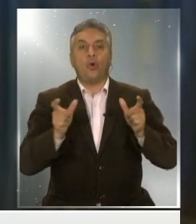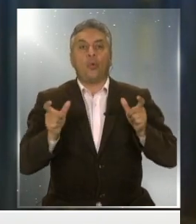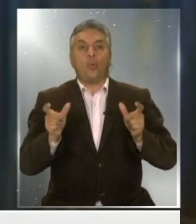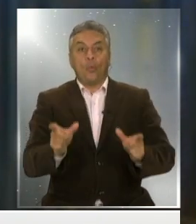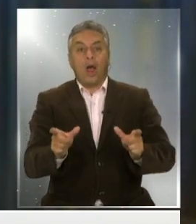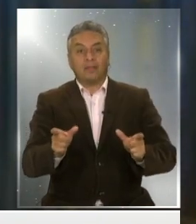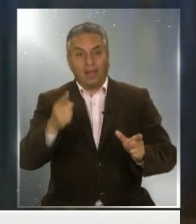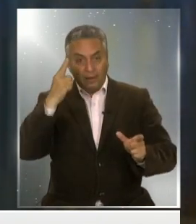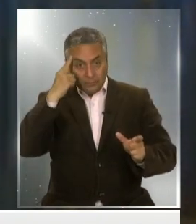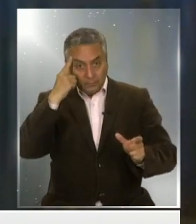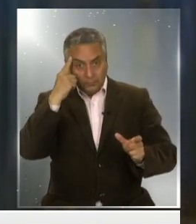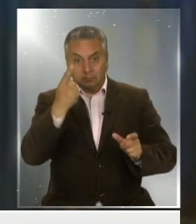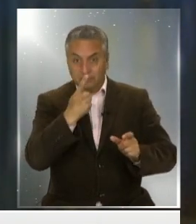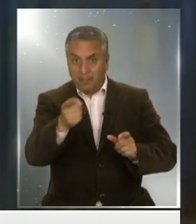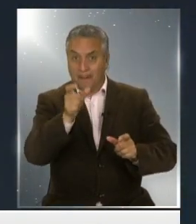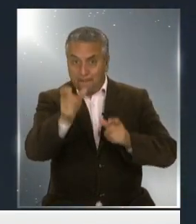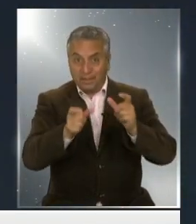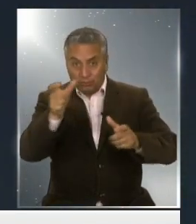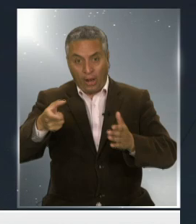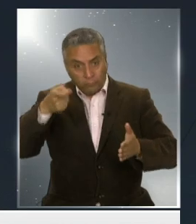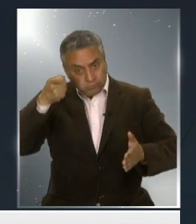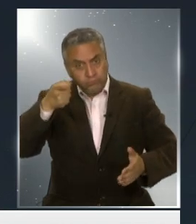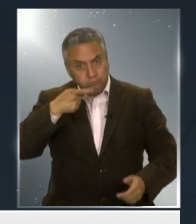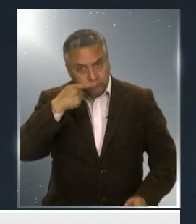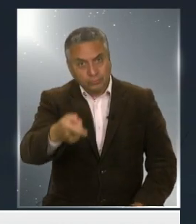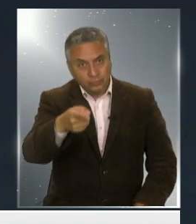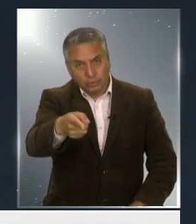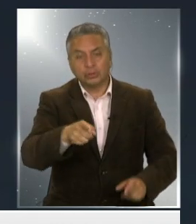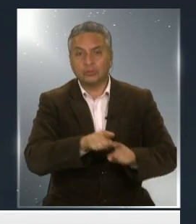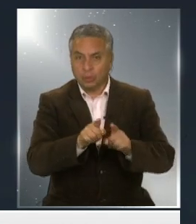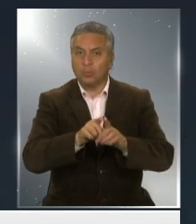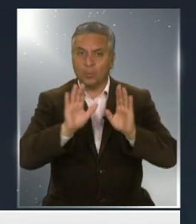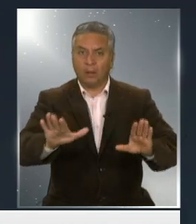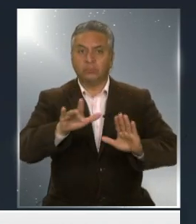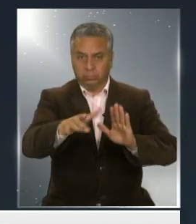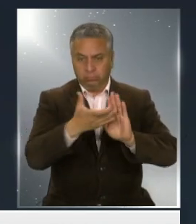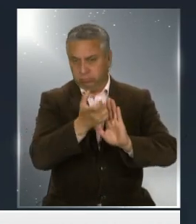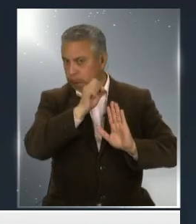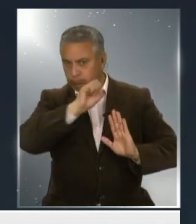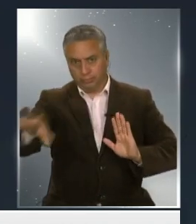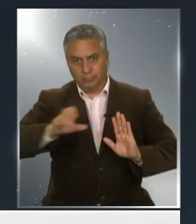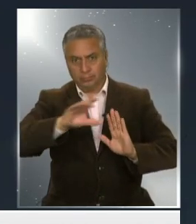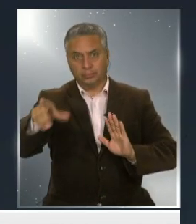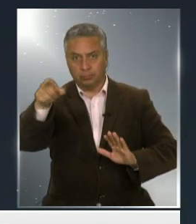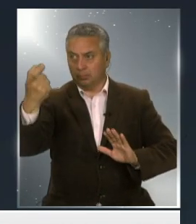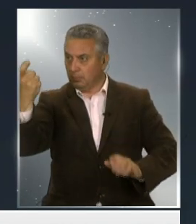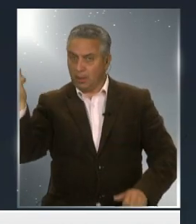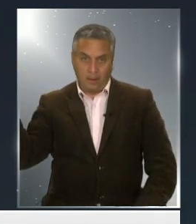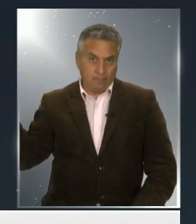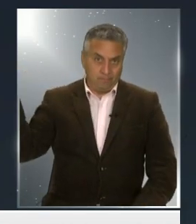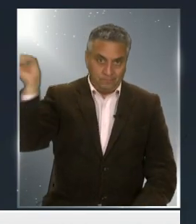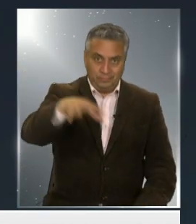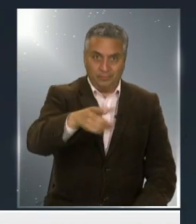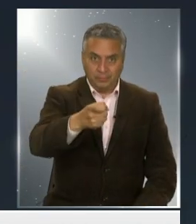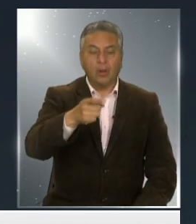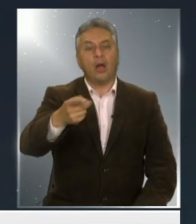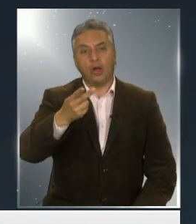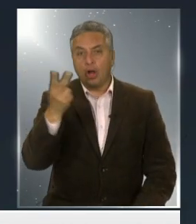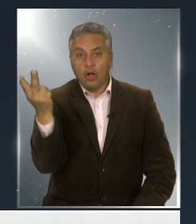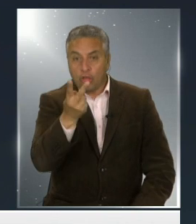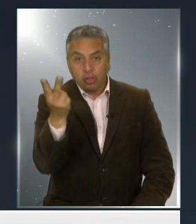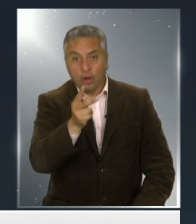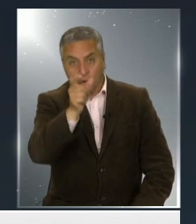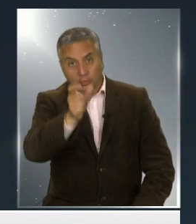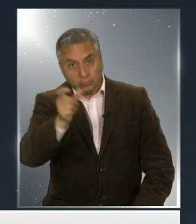primera instancia a la persona armada a que depusiera su acción, logrando que lanzara el arma hacia el interior de la base, para luego conminar a ambos